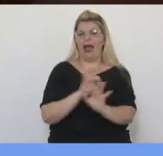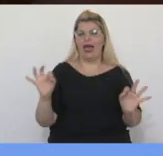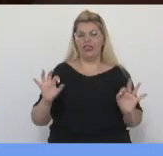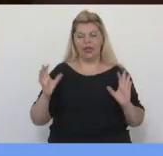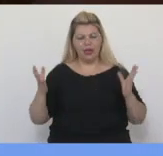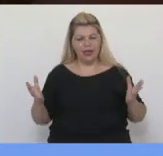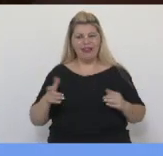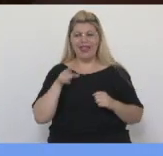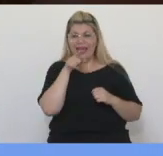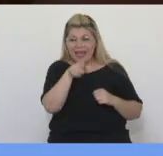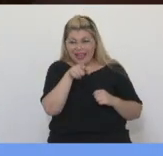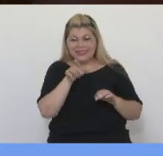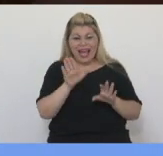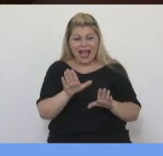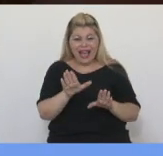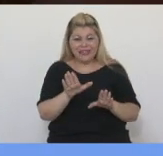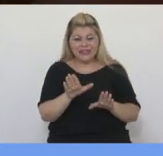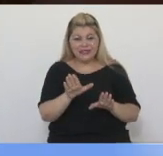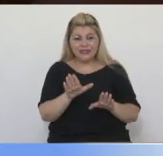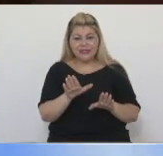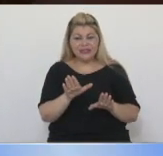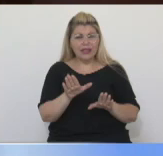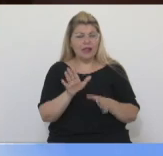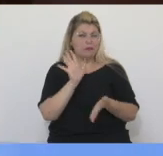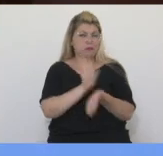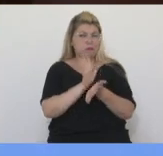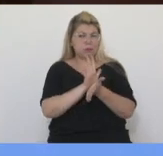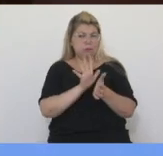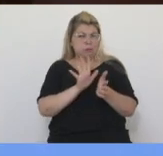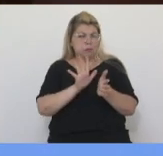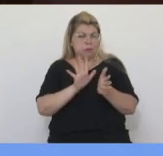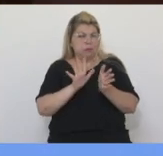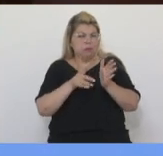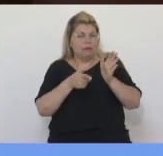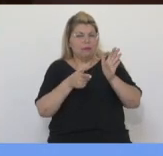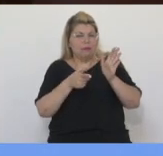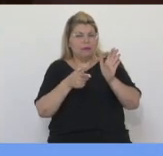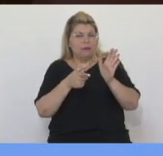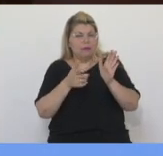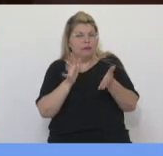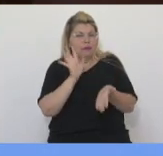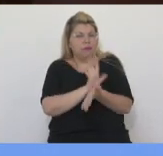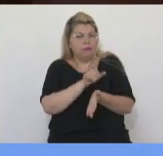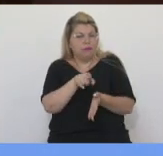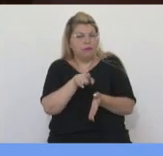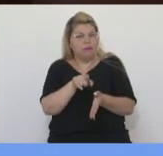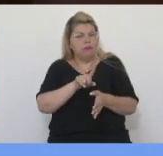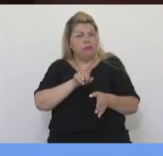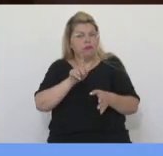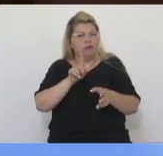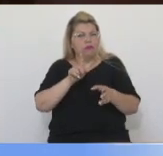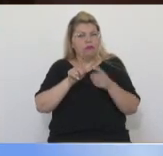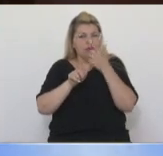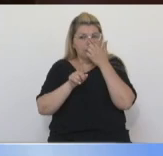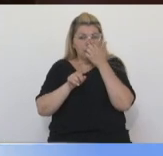eso es una desviación constitucional ideológica política y legal